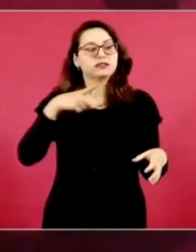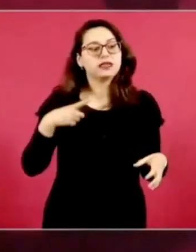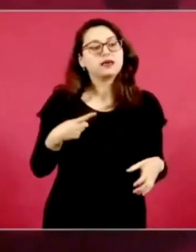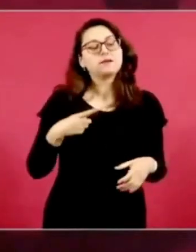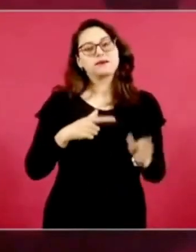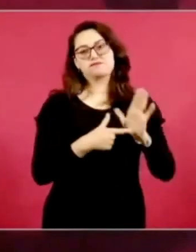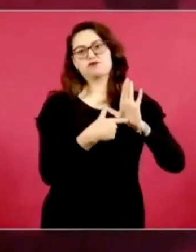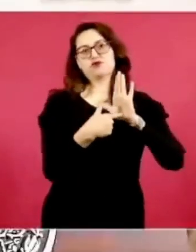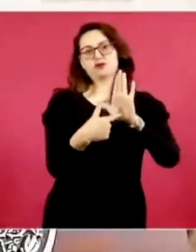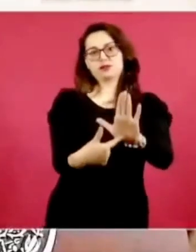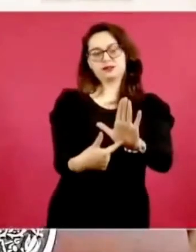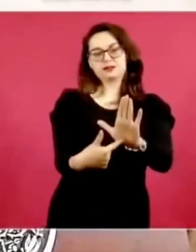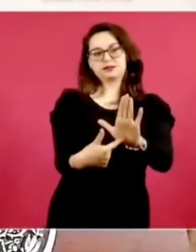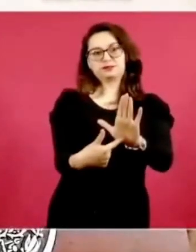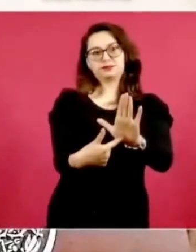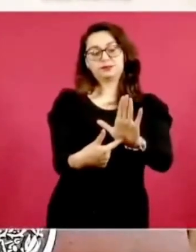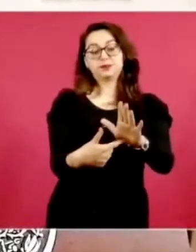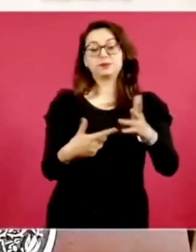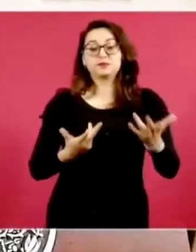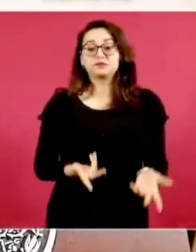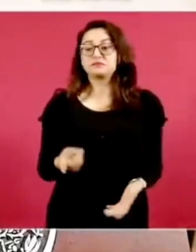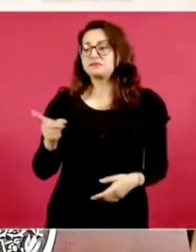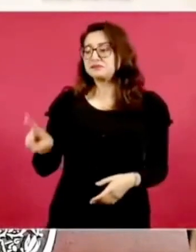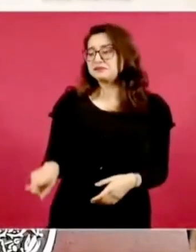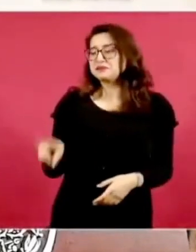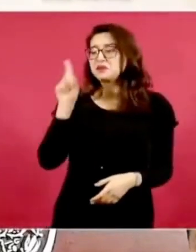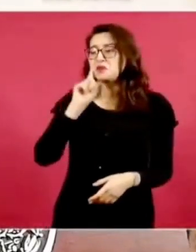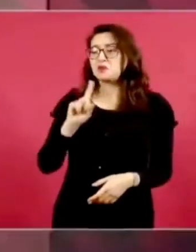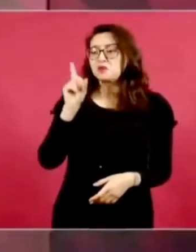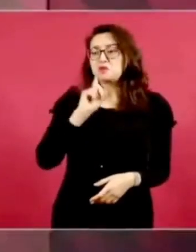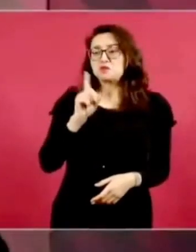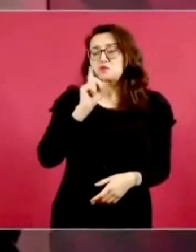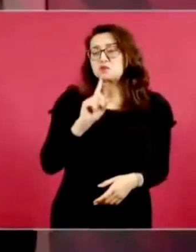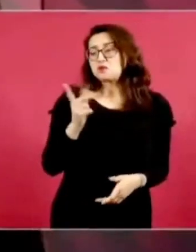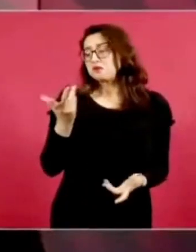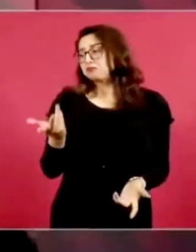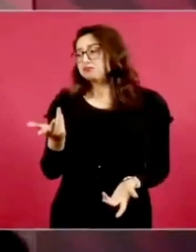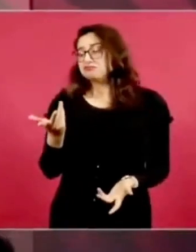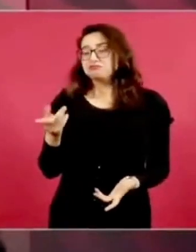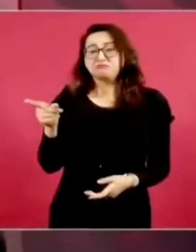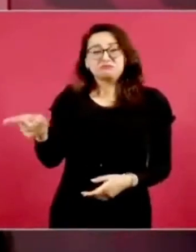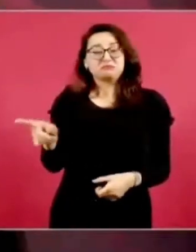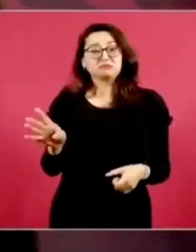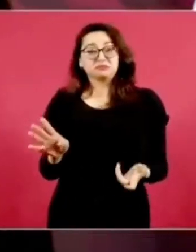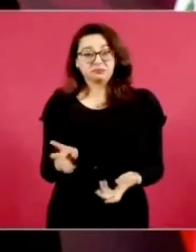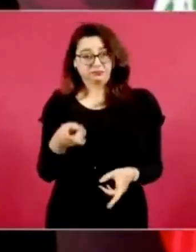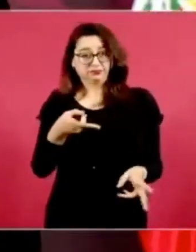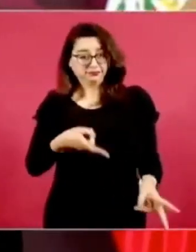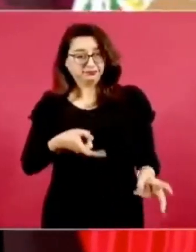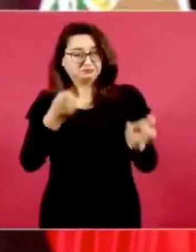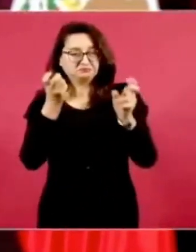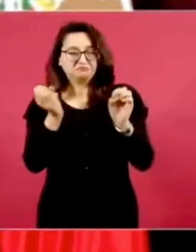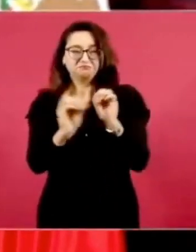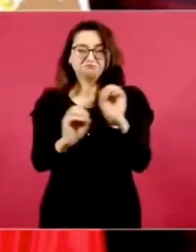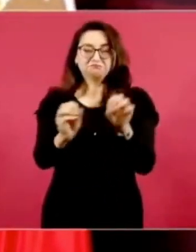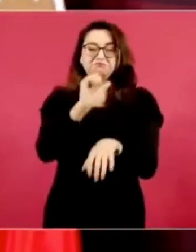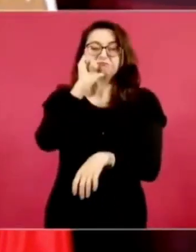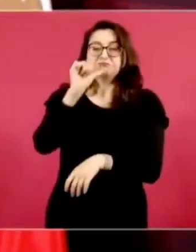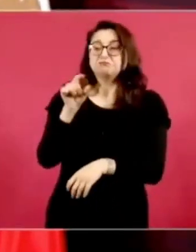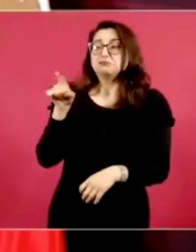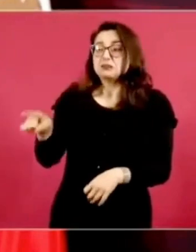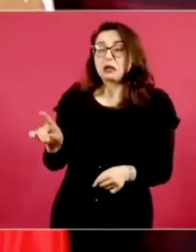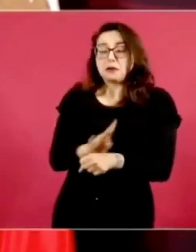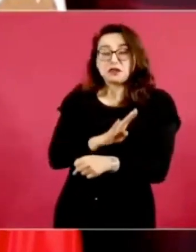del periodo neoliberal, ni se haya beneficiado, porque a lo mejor es una señora